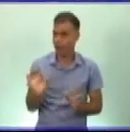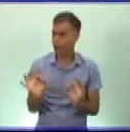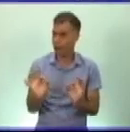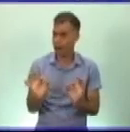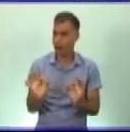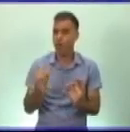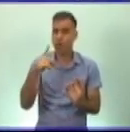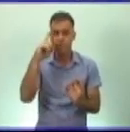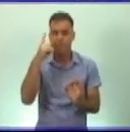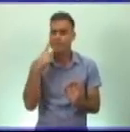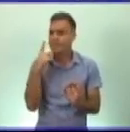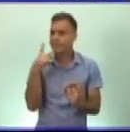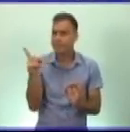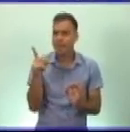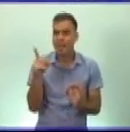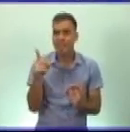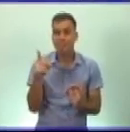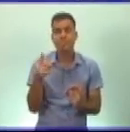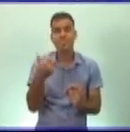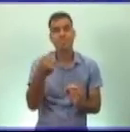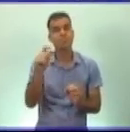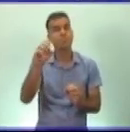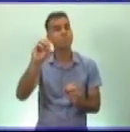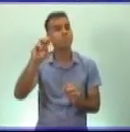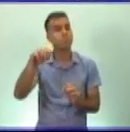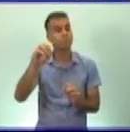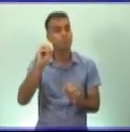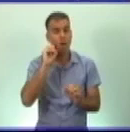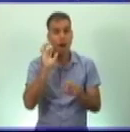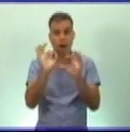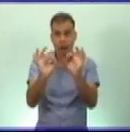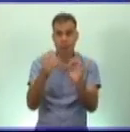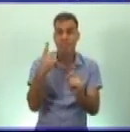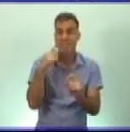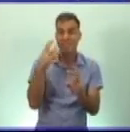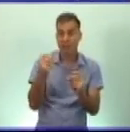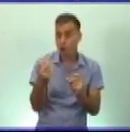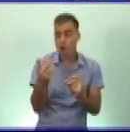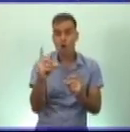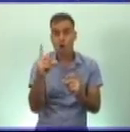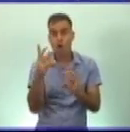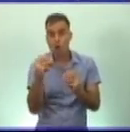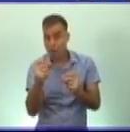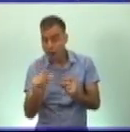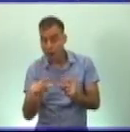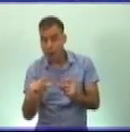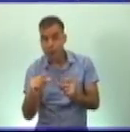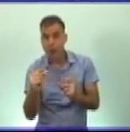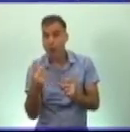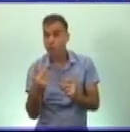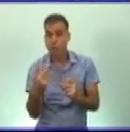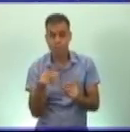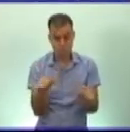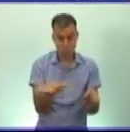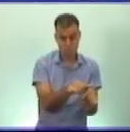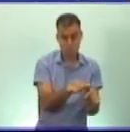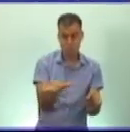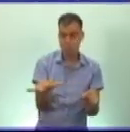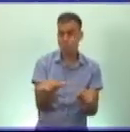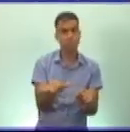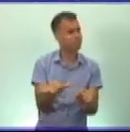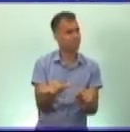de átomos de cada elemento, no es la misma todavía, es decir, que aún no hemos ajustado. Recordemos que el ajuste es